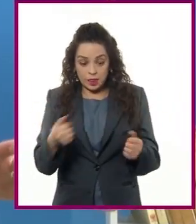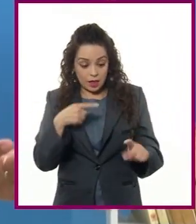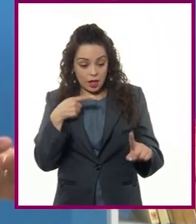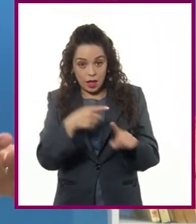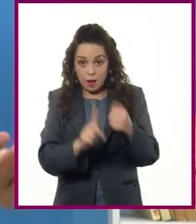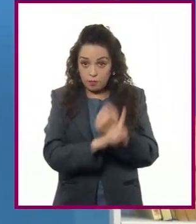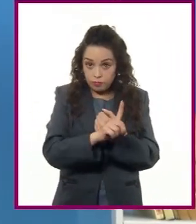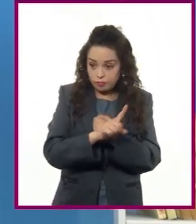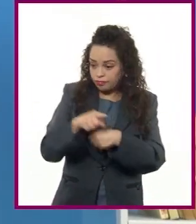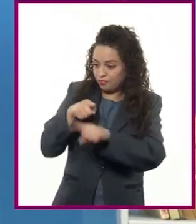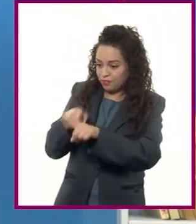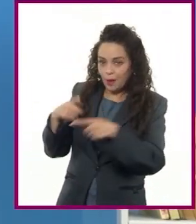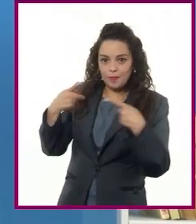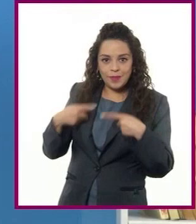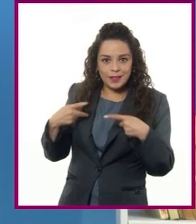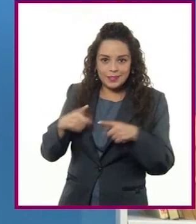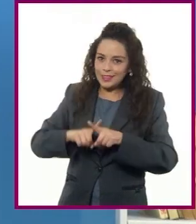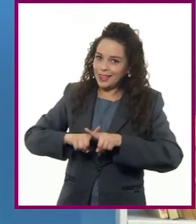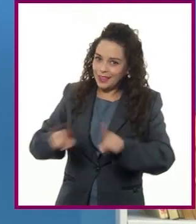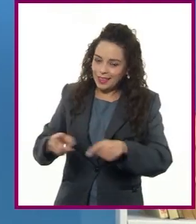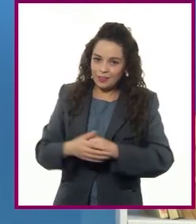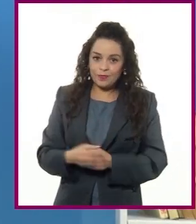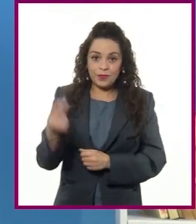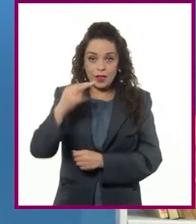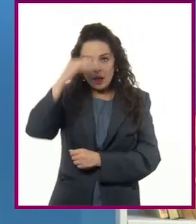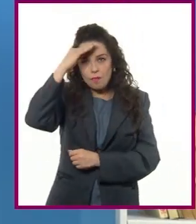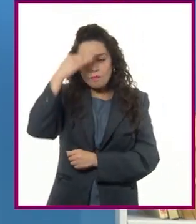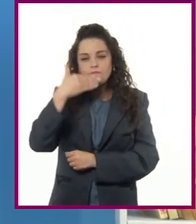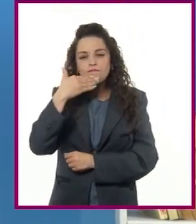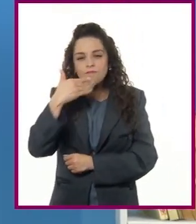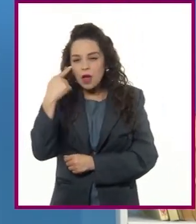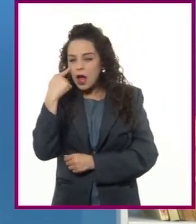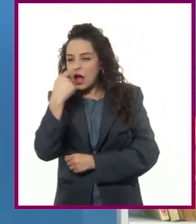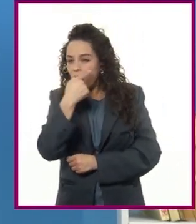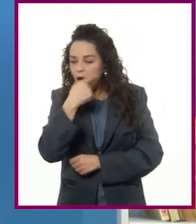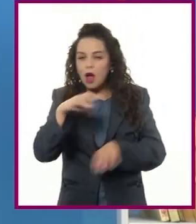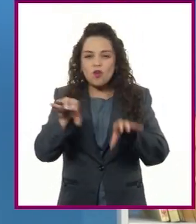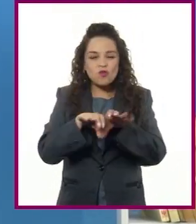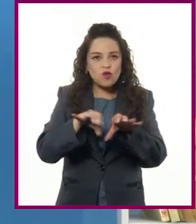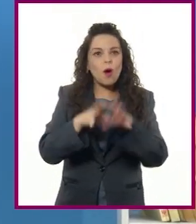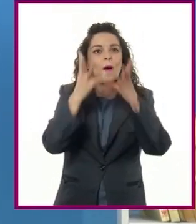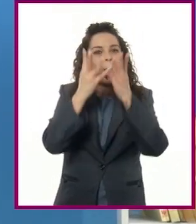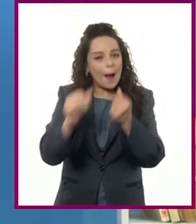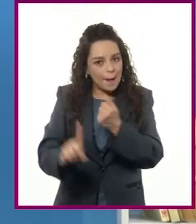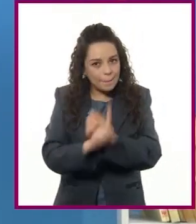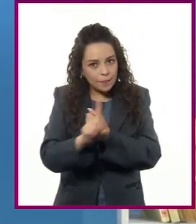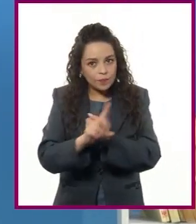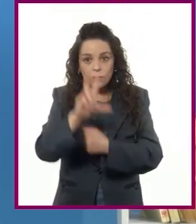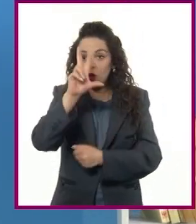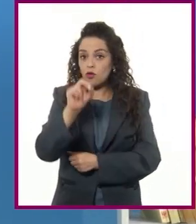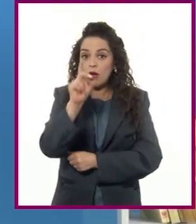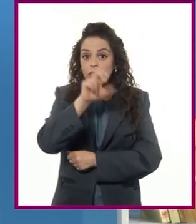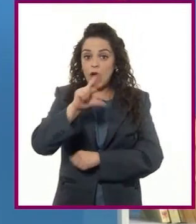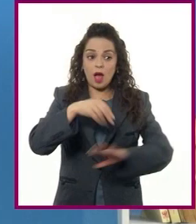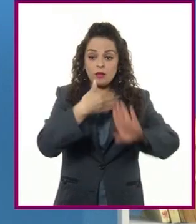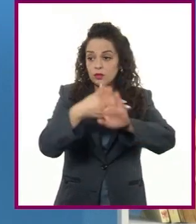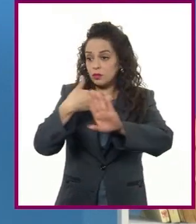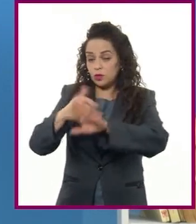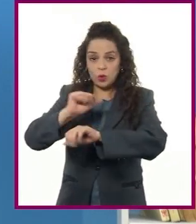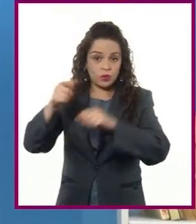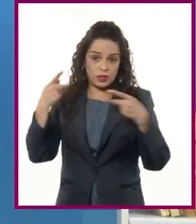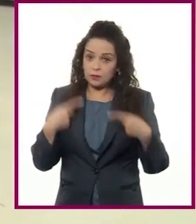de la persona. Ser objetivos al momento de buscar una solución, sin lastimar a las y los demás.